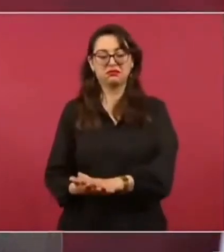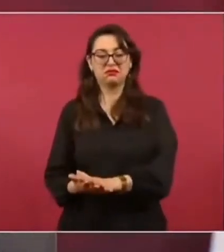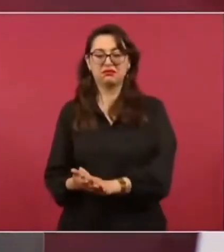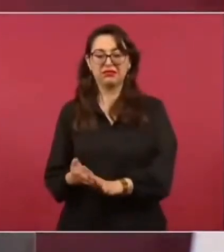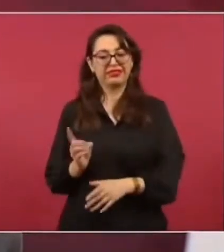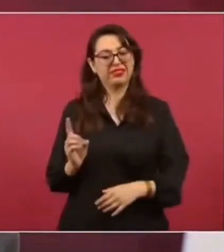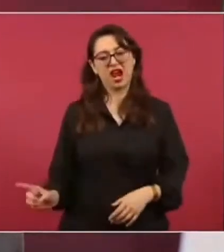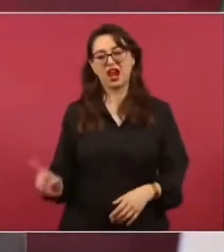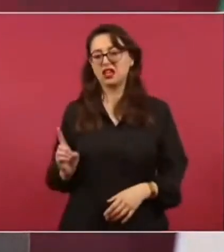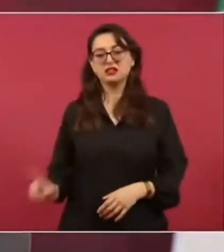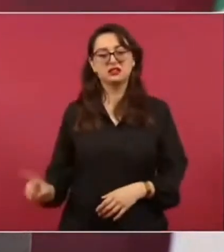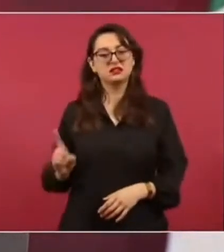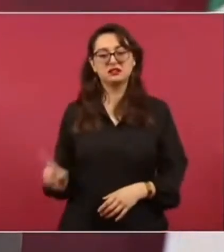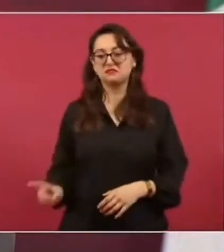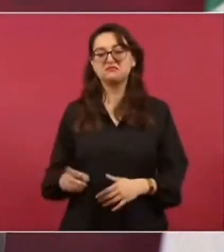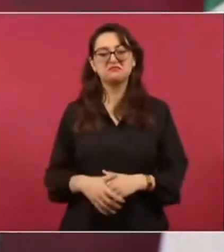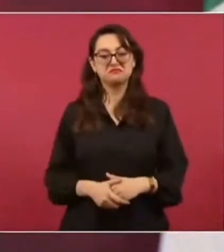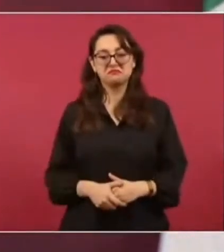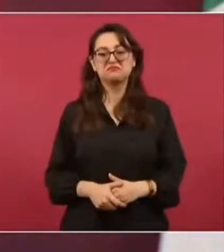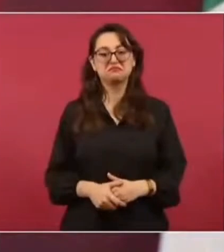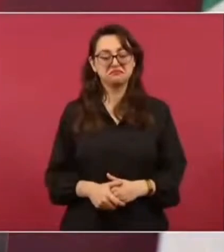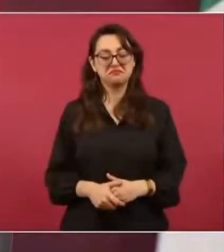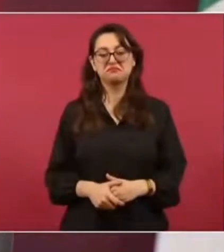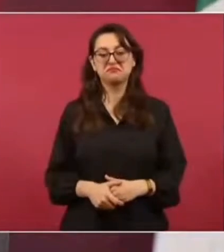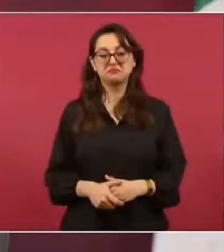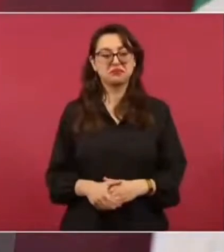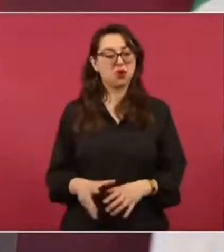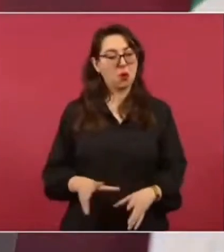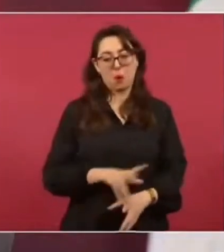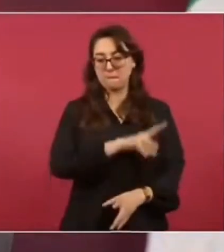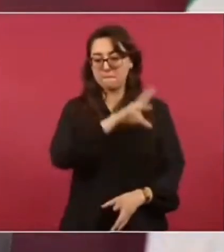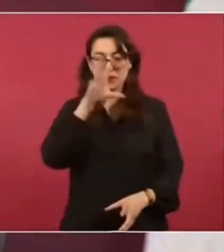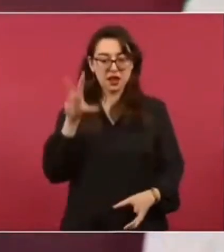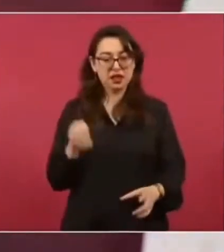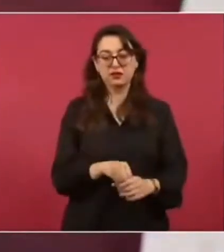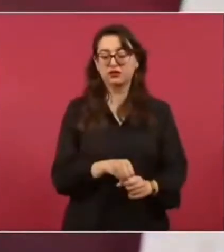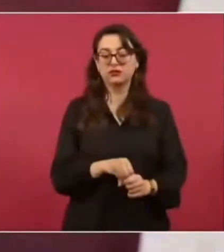y se convierten ya